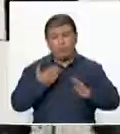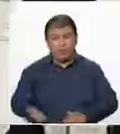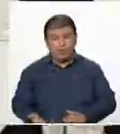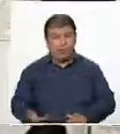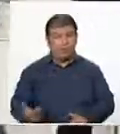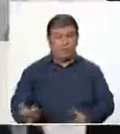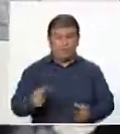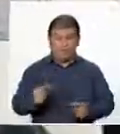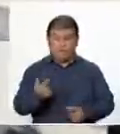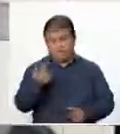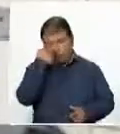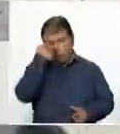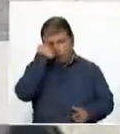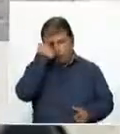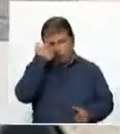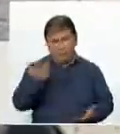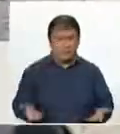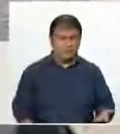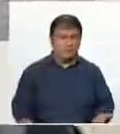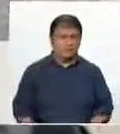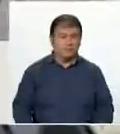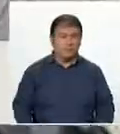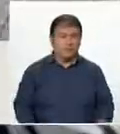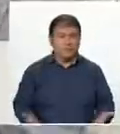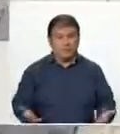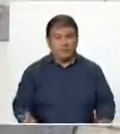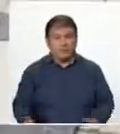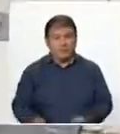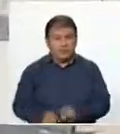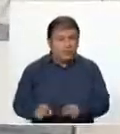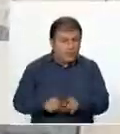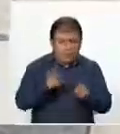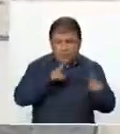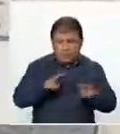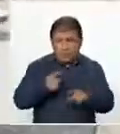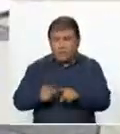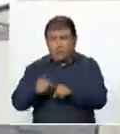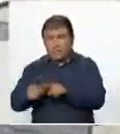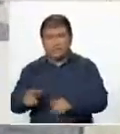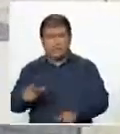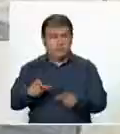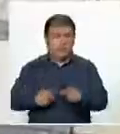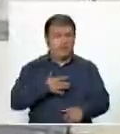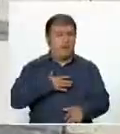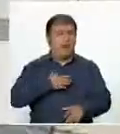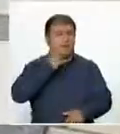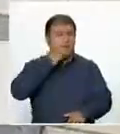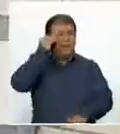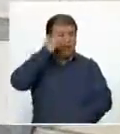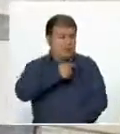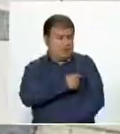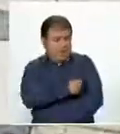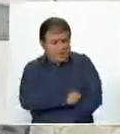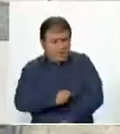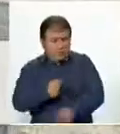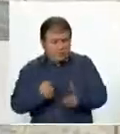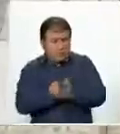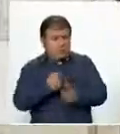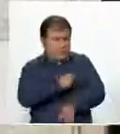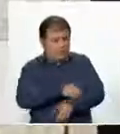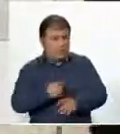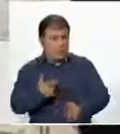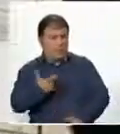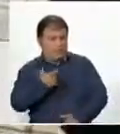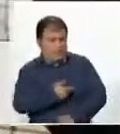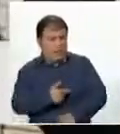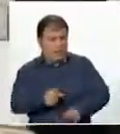bala letal que le cayó en la cabeza. Veíamos también que habían otros heridos, también personas mayores, un señor incluso mayor que tenía una bala